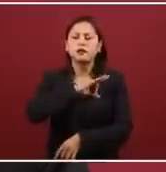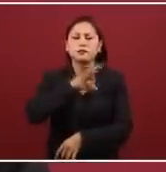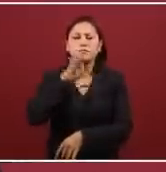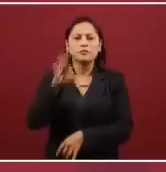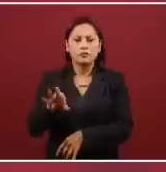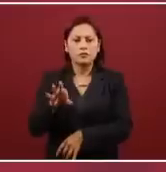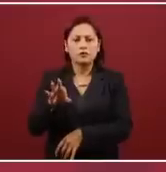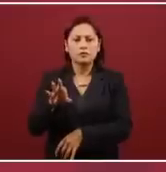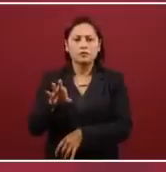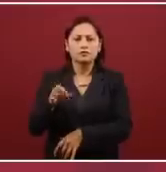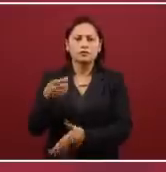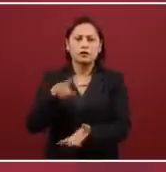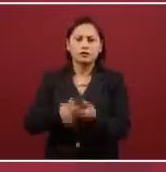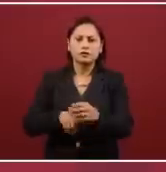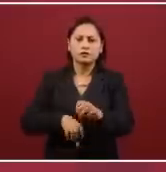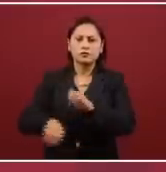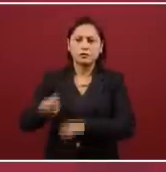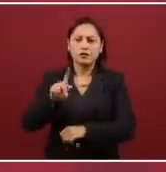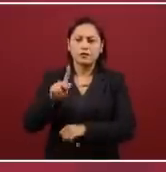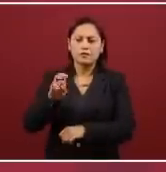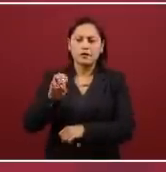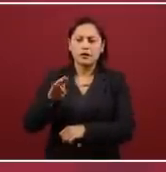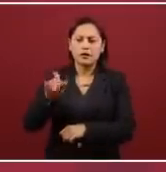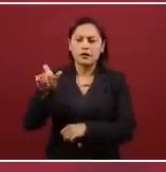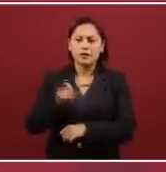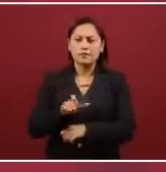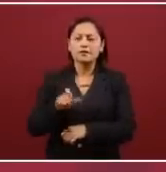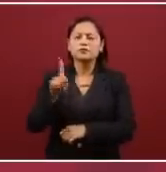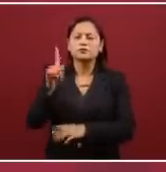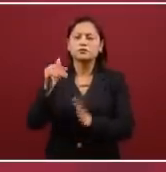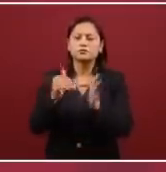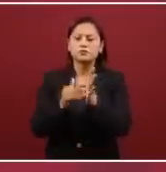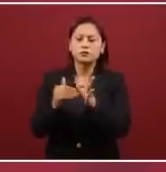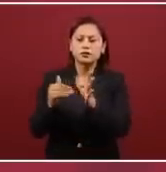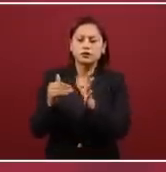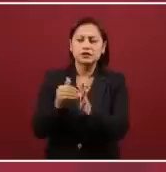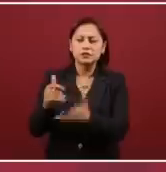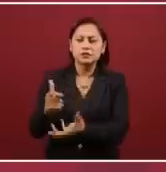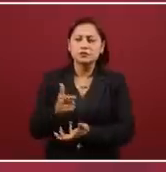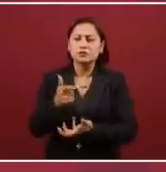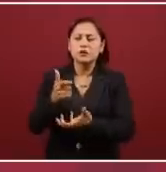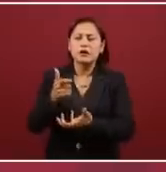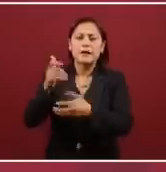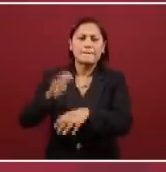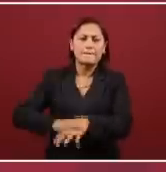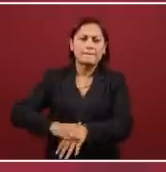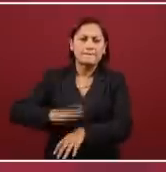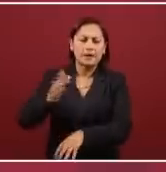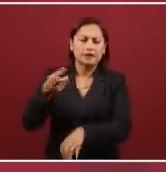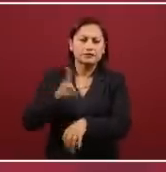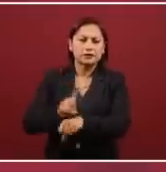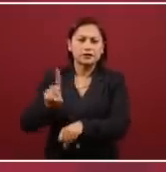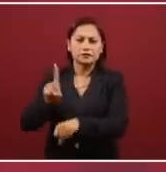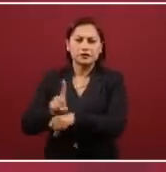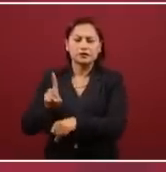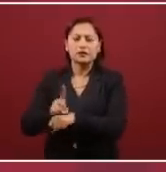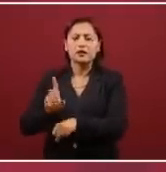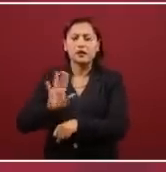1 millón de barriles diarios, que ya se contrataron todas las obras para perforar pozos,